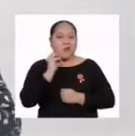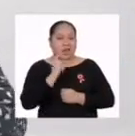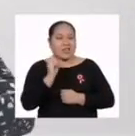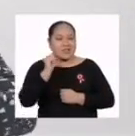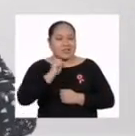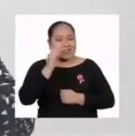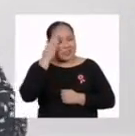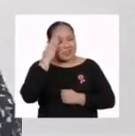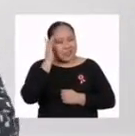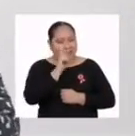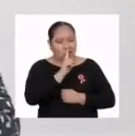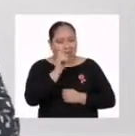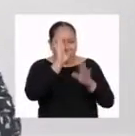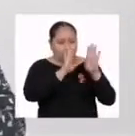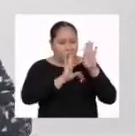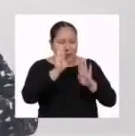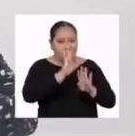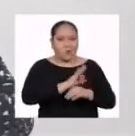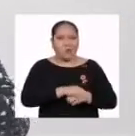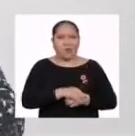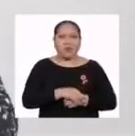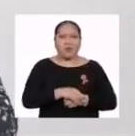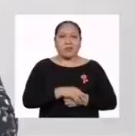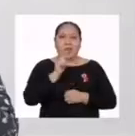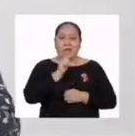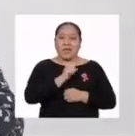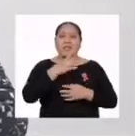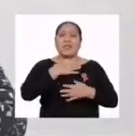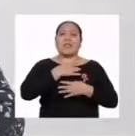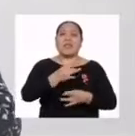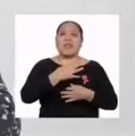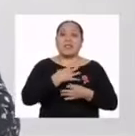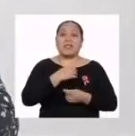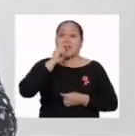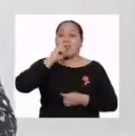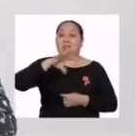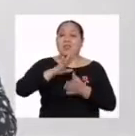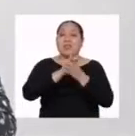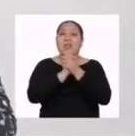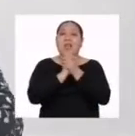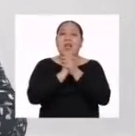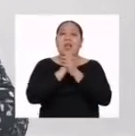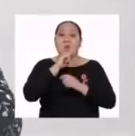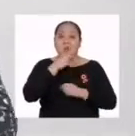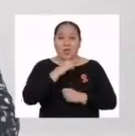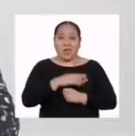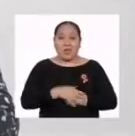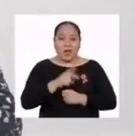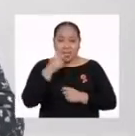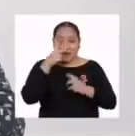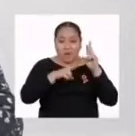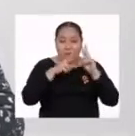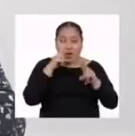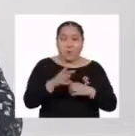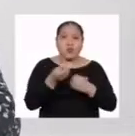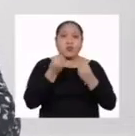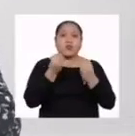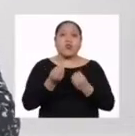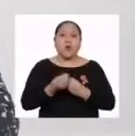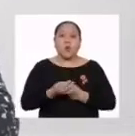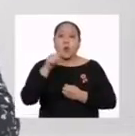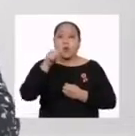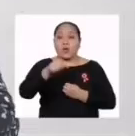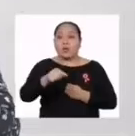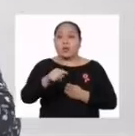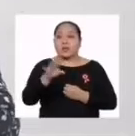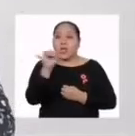sé, no te preocupes. Interesante lo que dice tu amiga. Aquí vemos cómo frente a